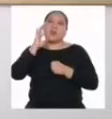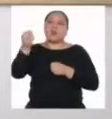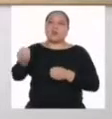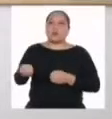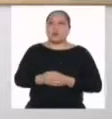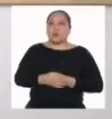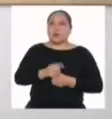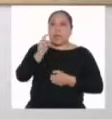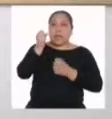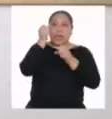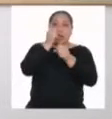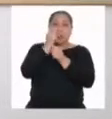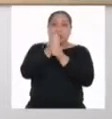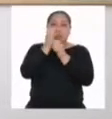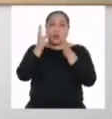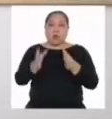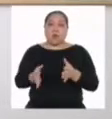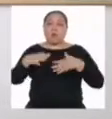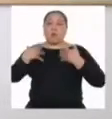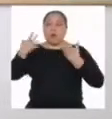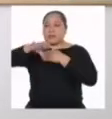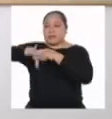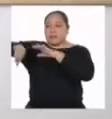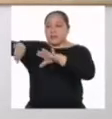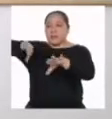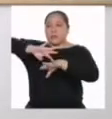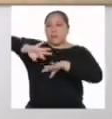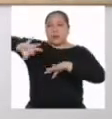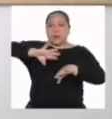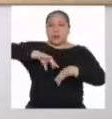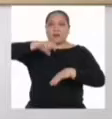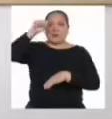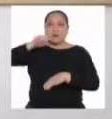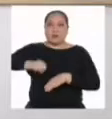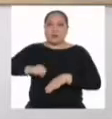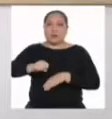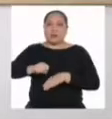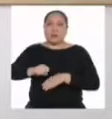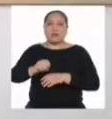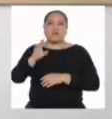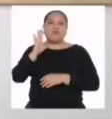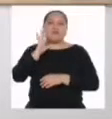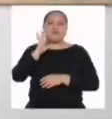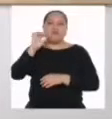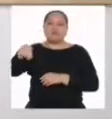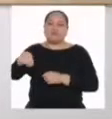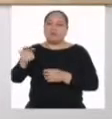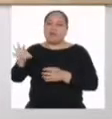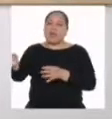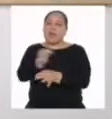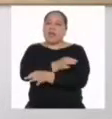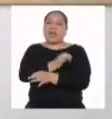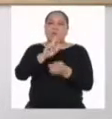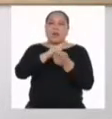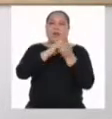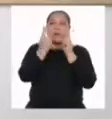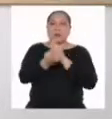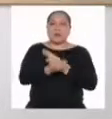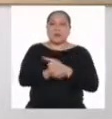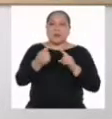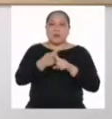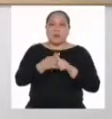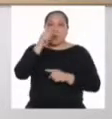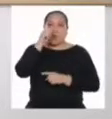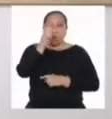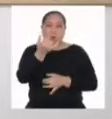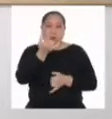orgánica. El trabajador puede separar todo lo que se puede de basura orgánica de reciclable, pero por un